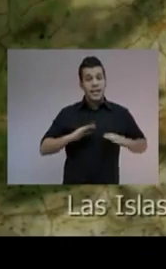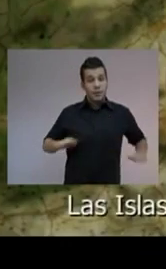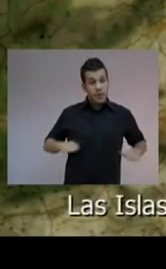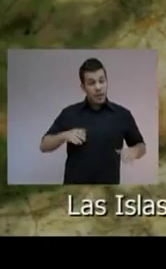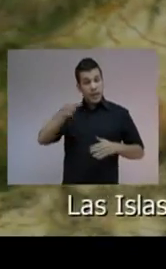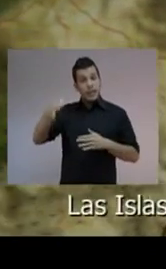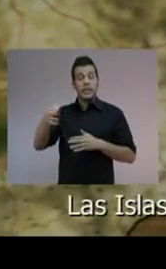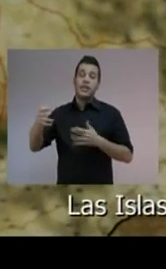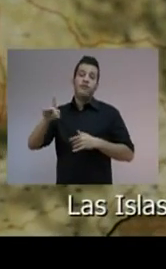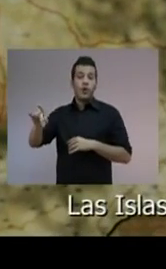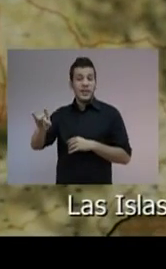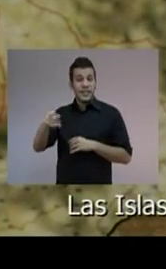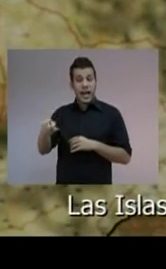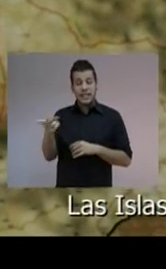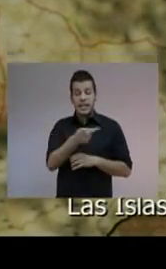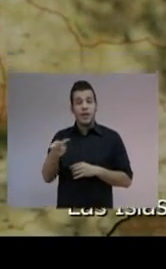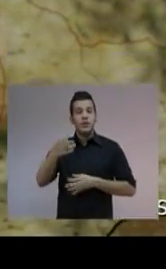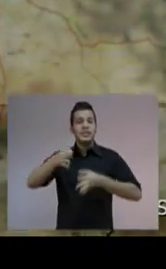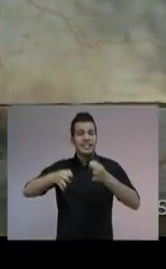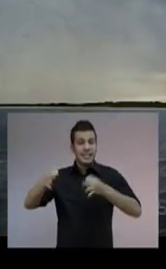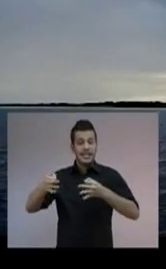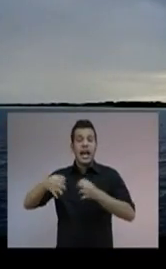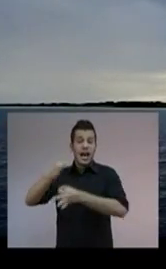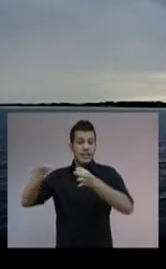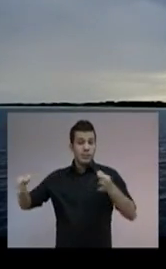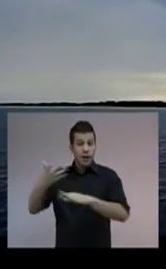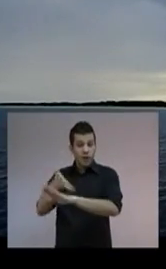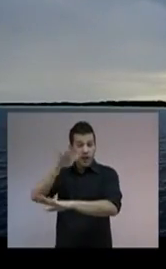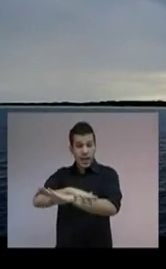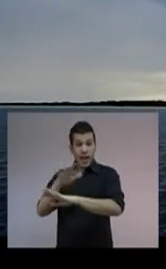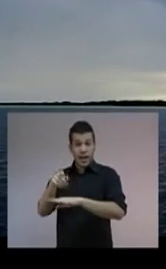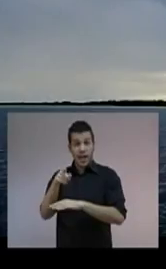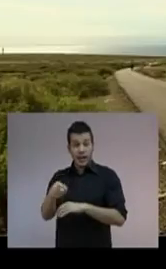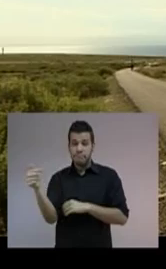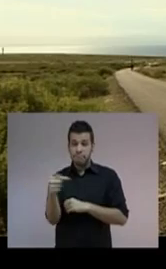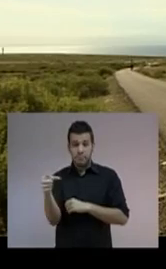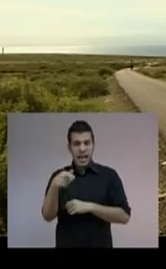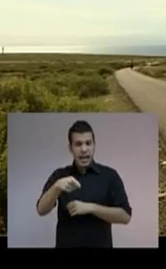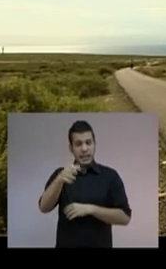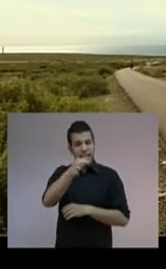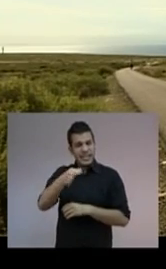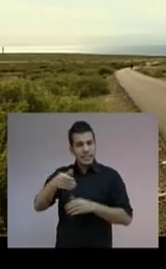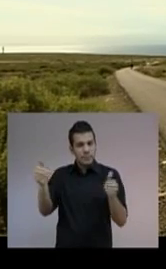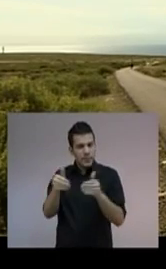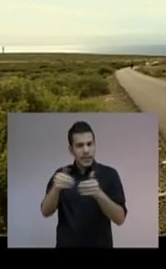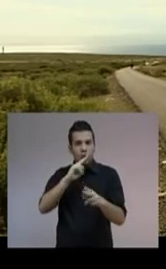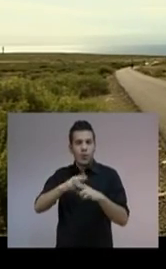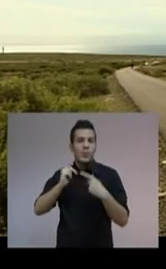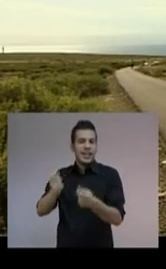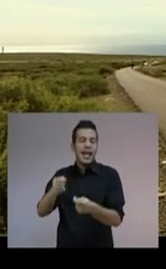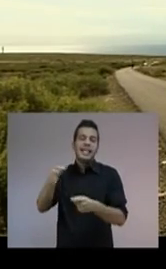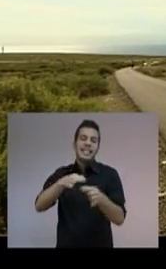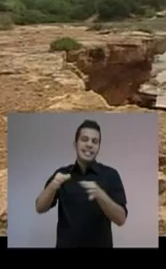Ibiza y Formentera son las islas más occidentales del archipiélago balear y por su pequeño tamaño se las conoce como Islas